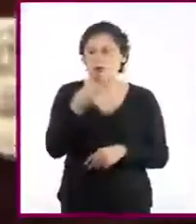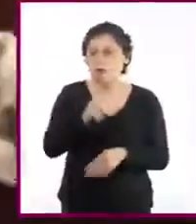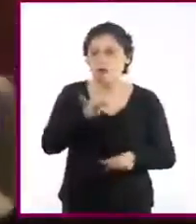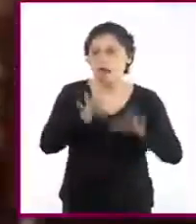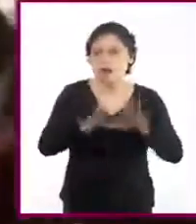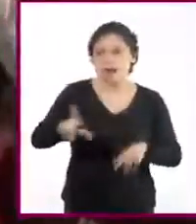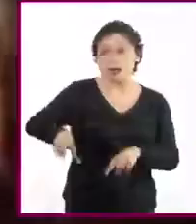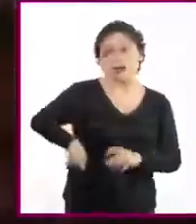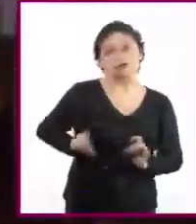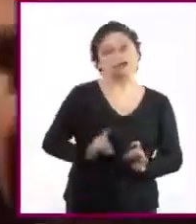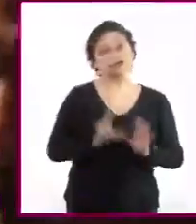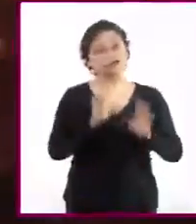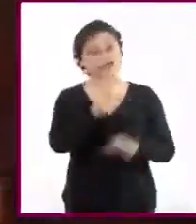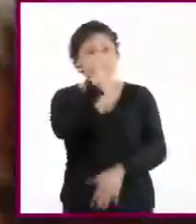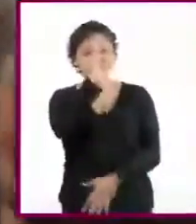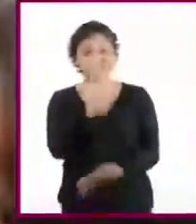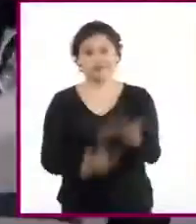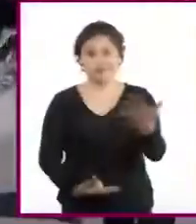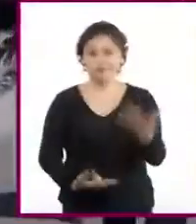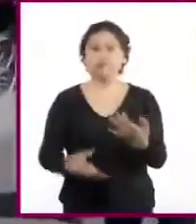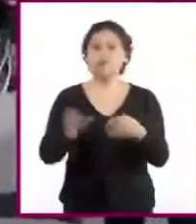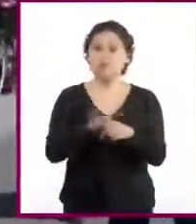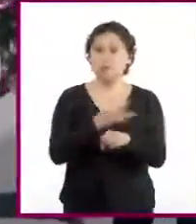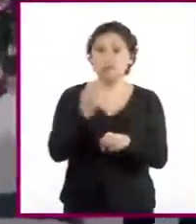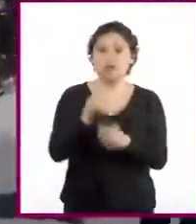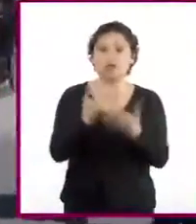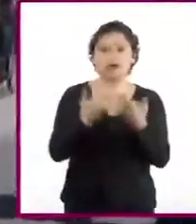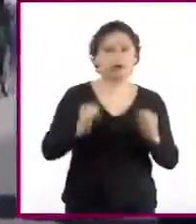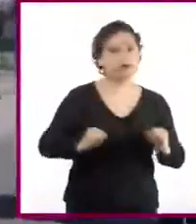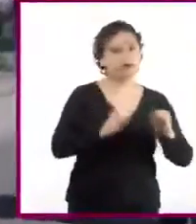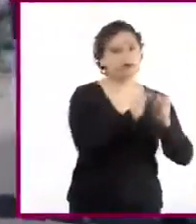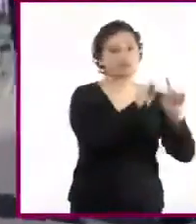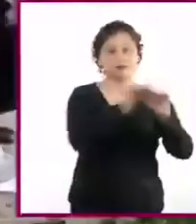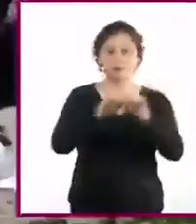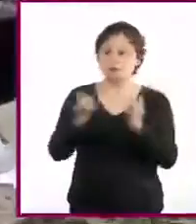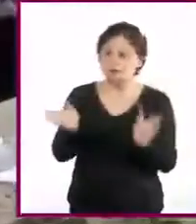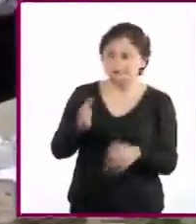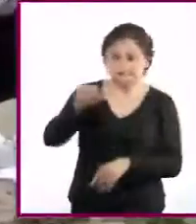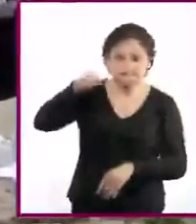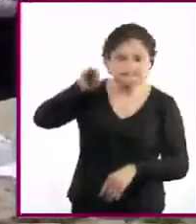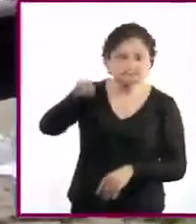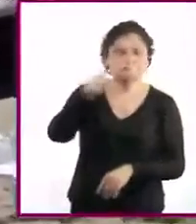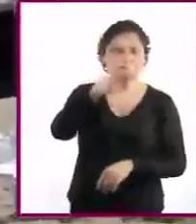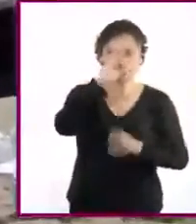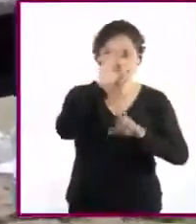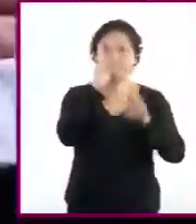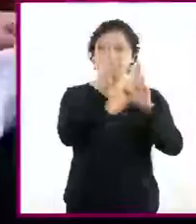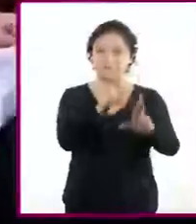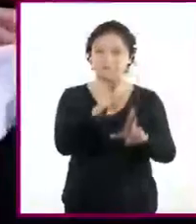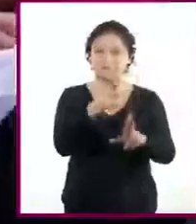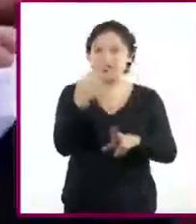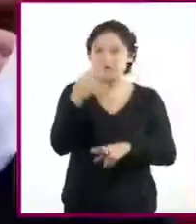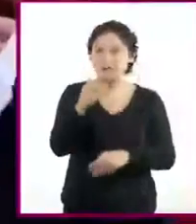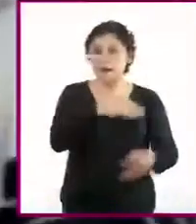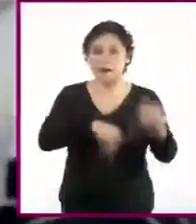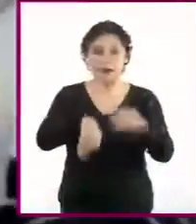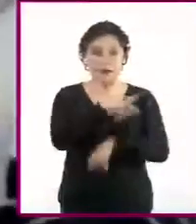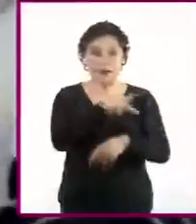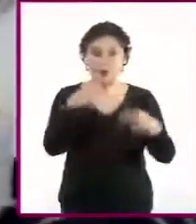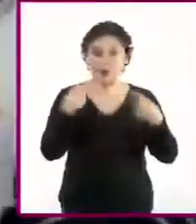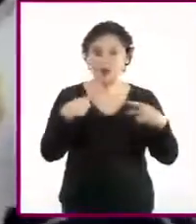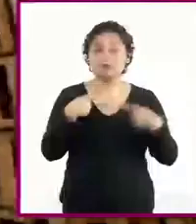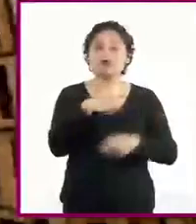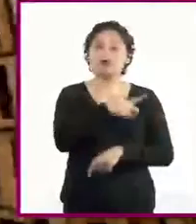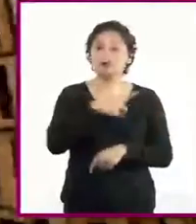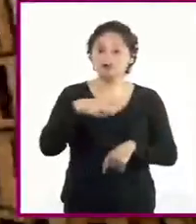violarlos hace necesario emprender actividades para exigir su respeto. Esta tarea es un derecho de toda persona. Es